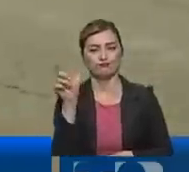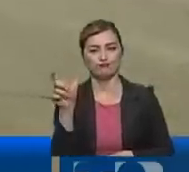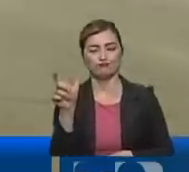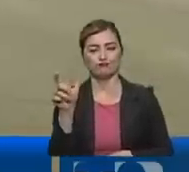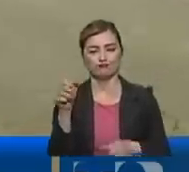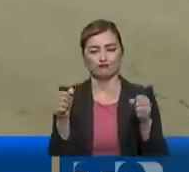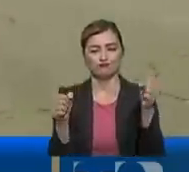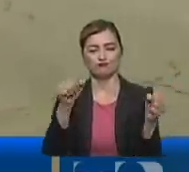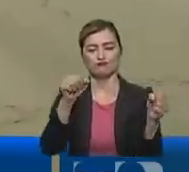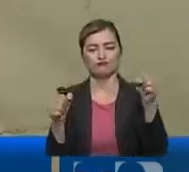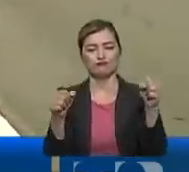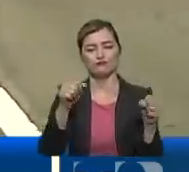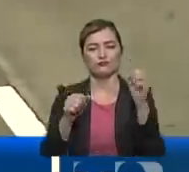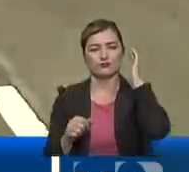conductor.